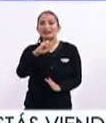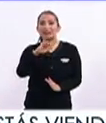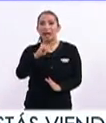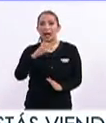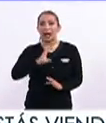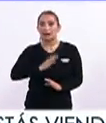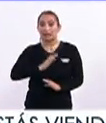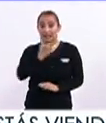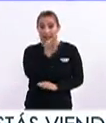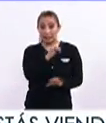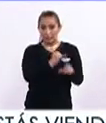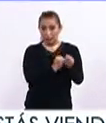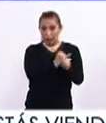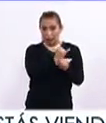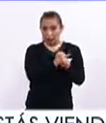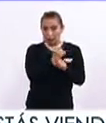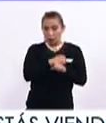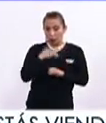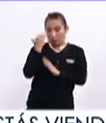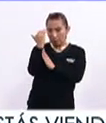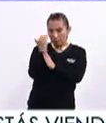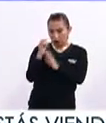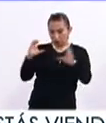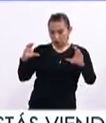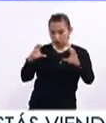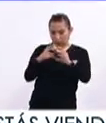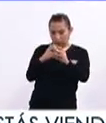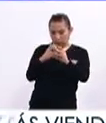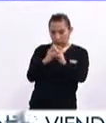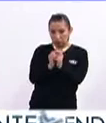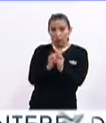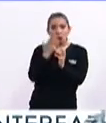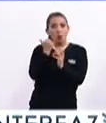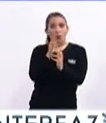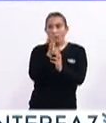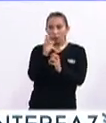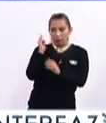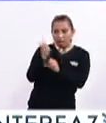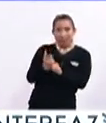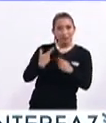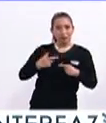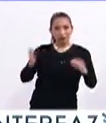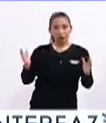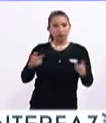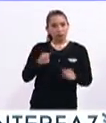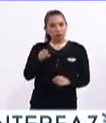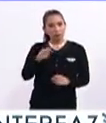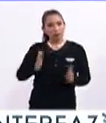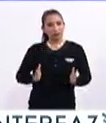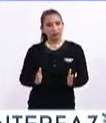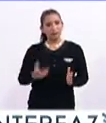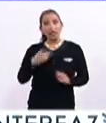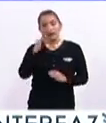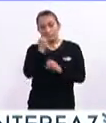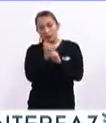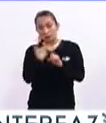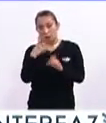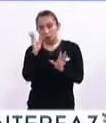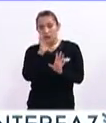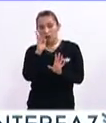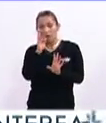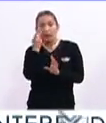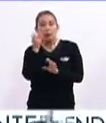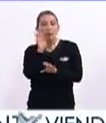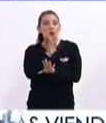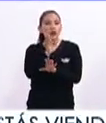cáncer. Este trabajo logró inhibir los tumores y que el paciente no tuviera pérdida de peso. Actualmente la investigación se encuentra en etapa